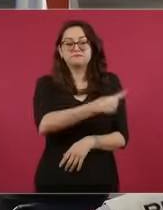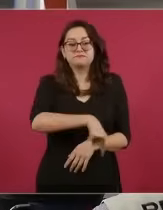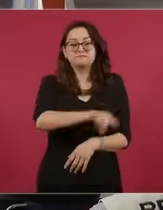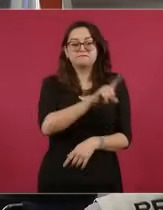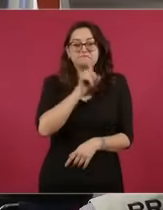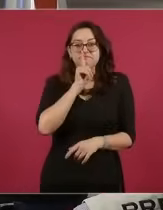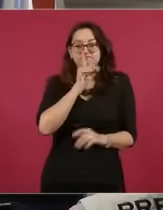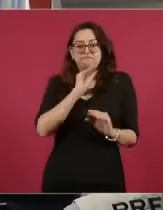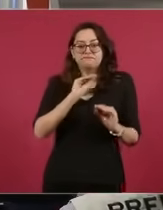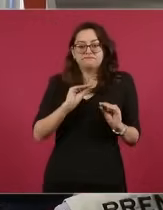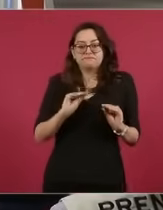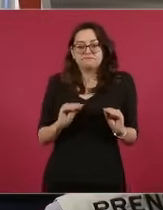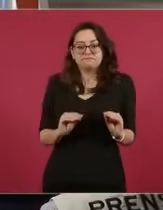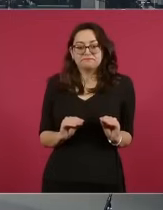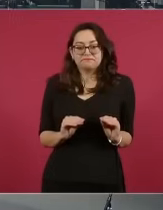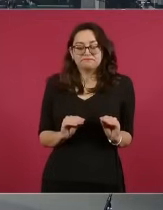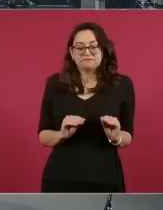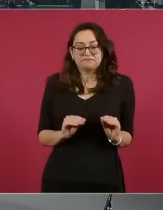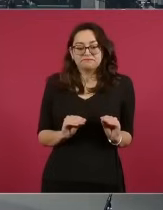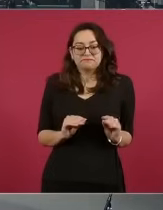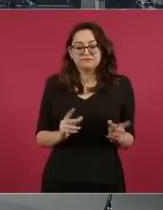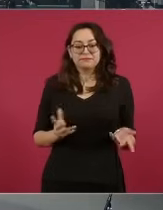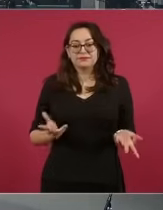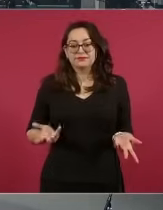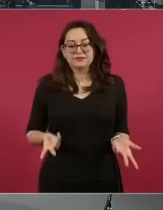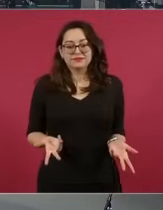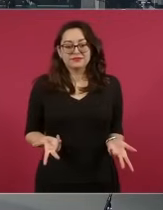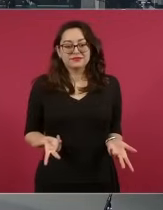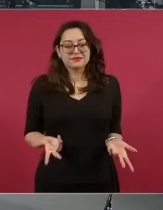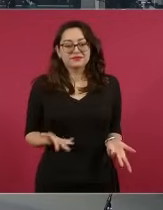Y todavía se enojan.